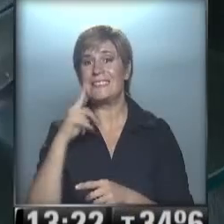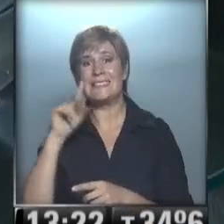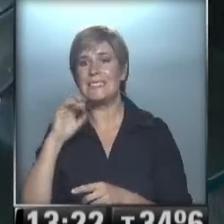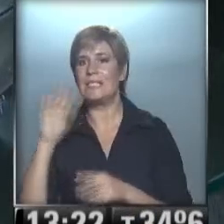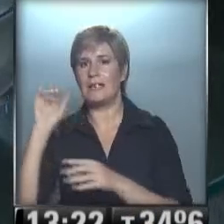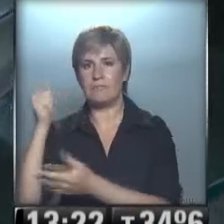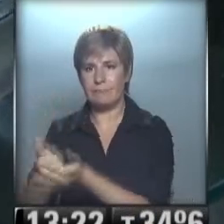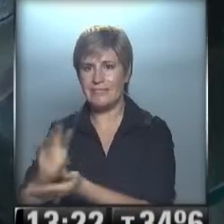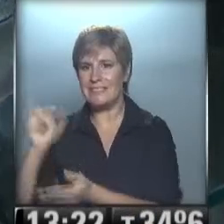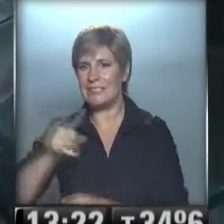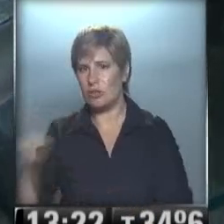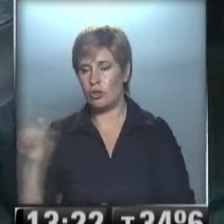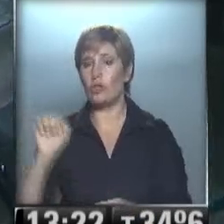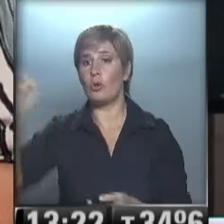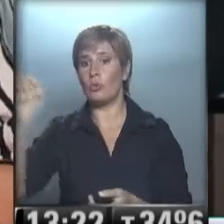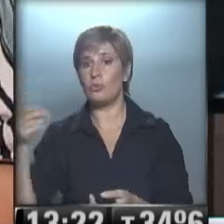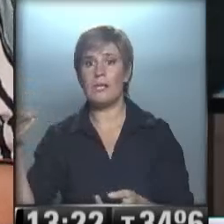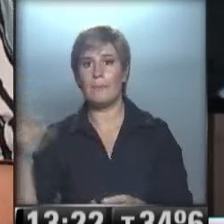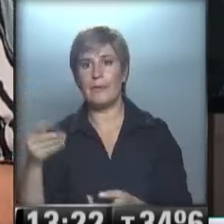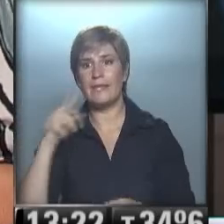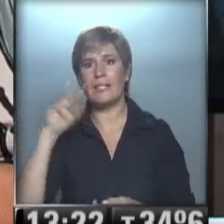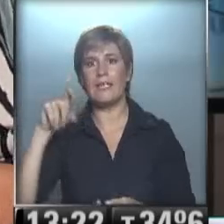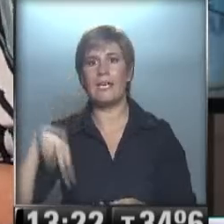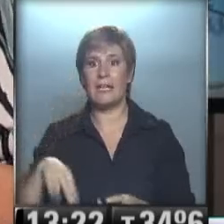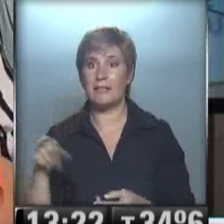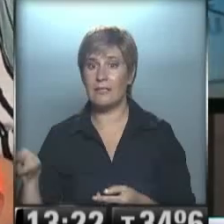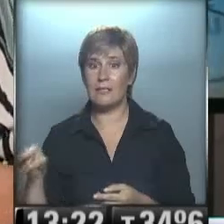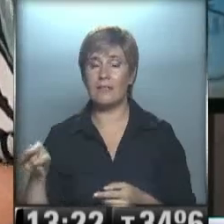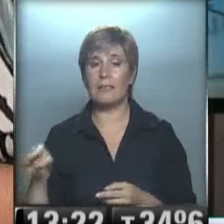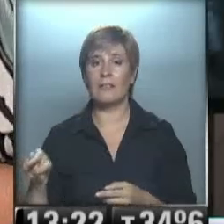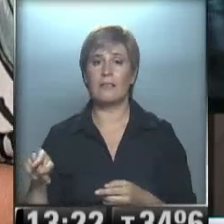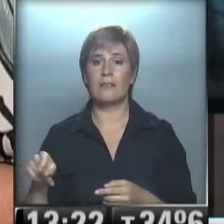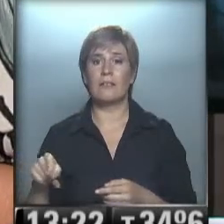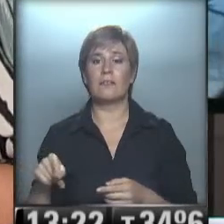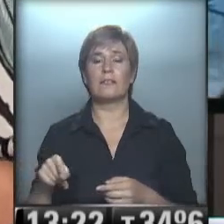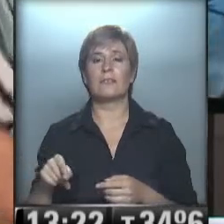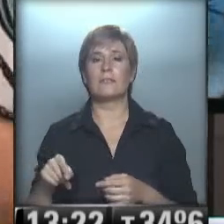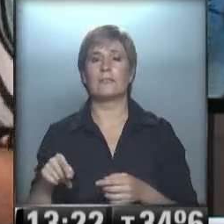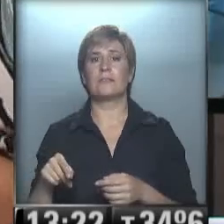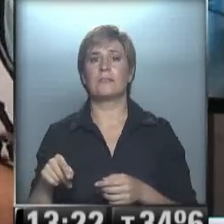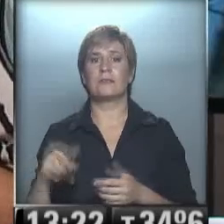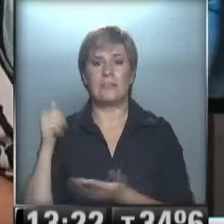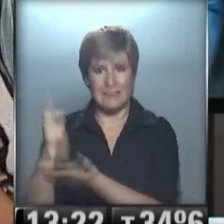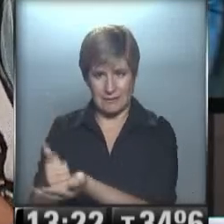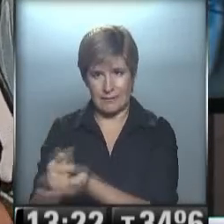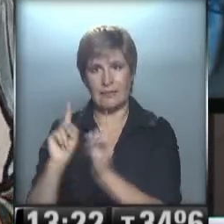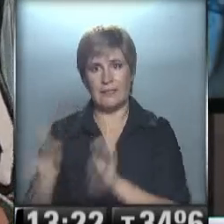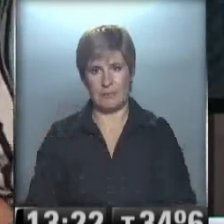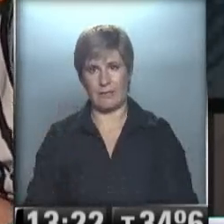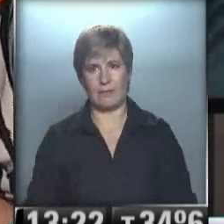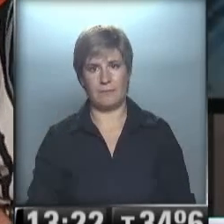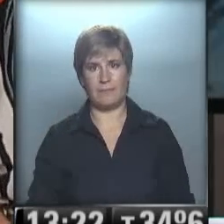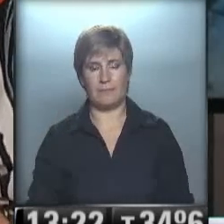porque Rusia pide que Irán, como sabemos, una pieza importante en esta jugada internacional, esté presente en